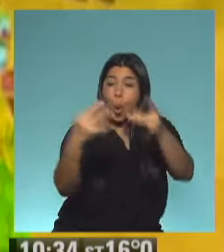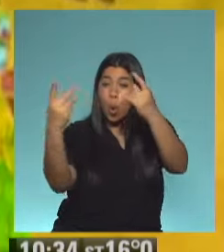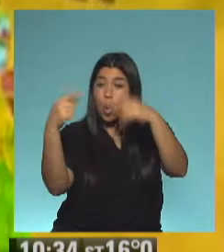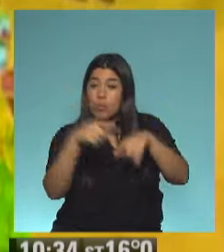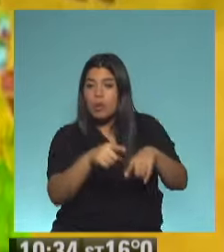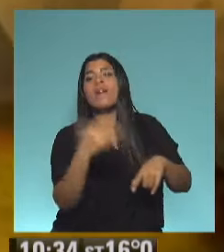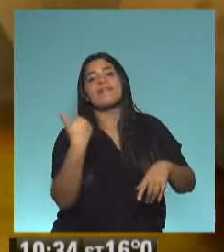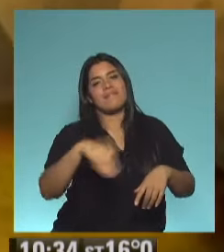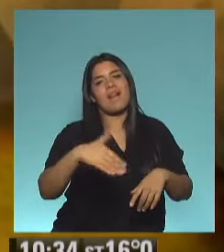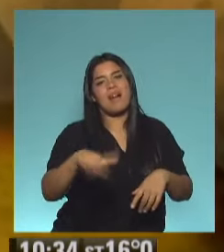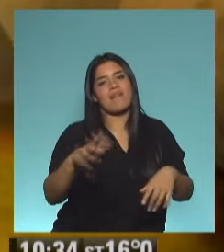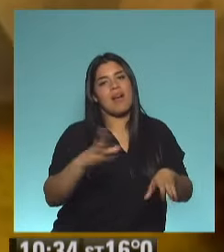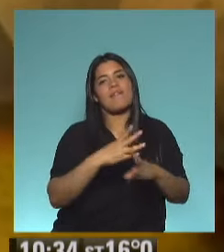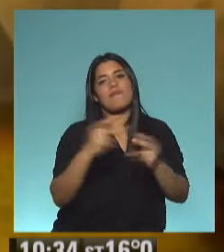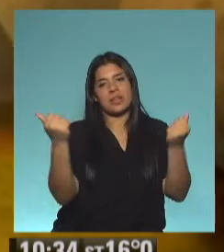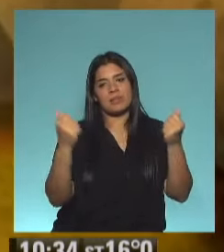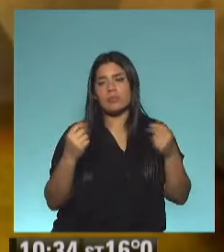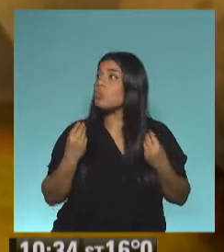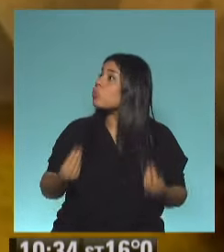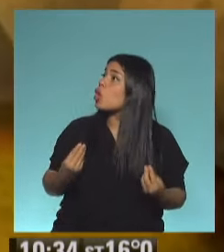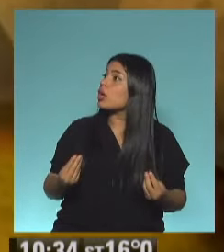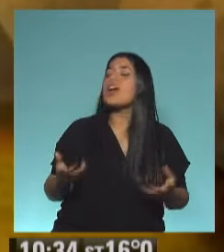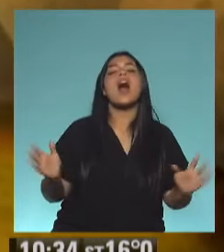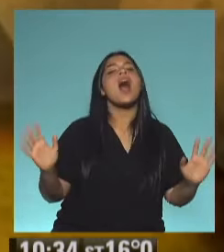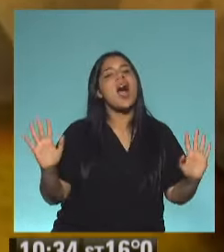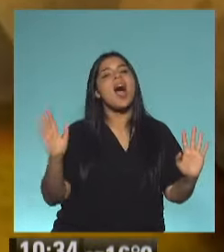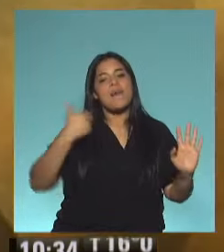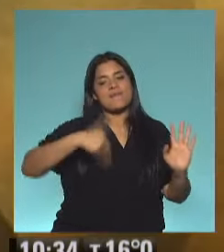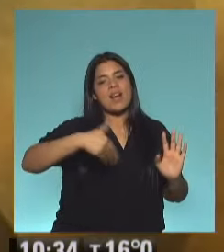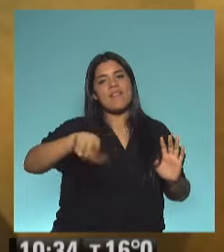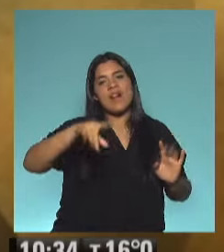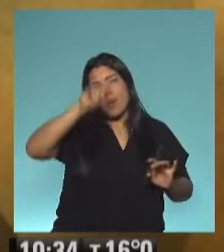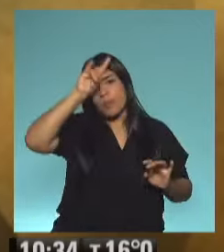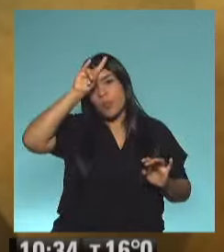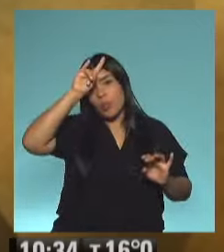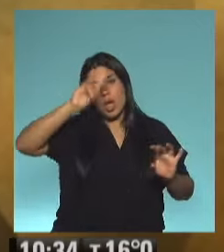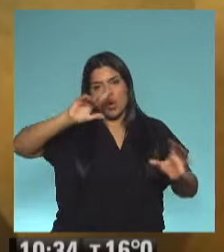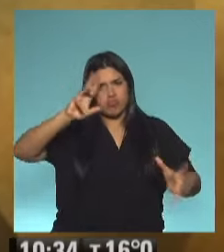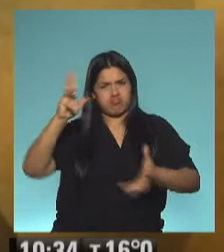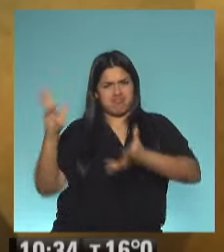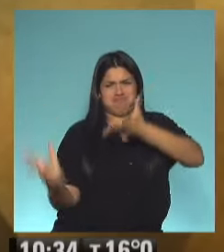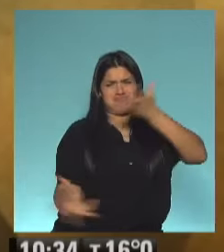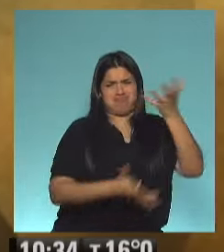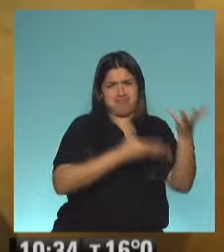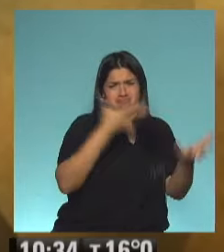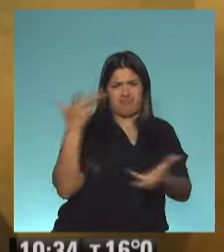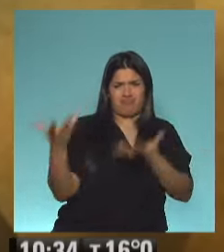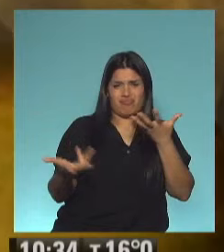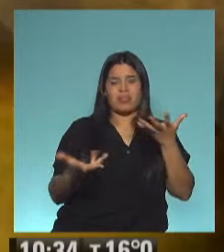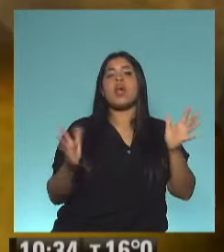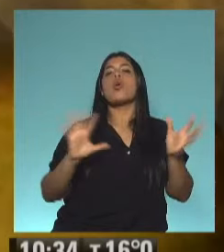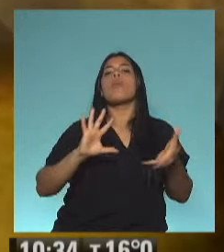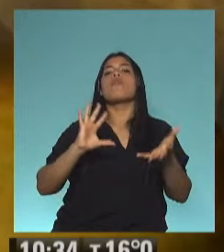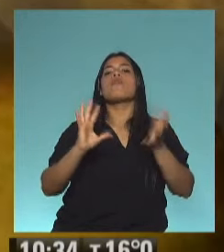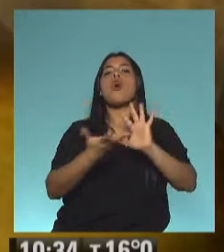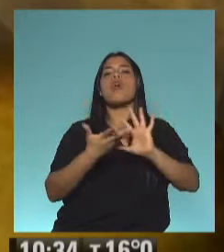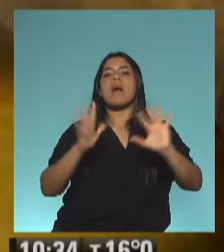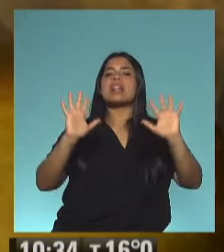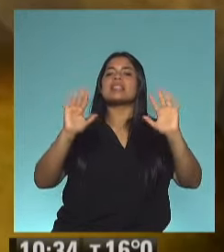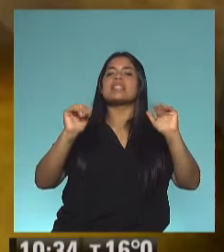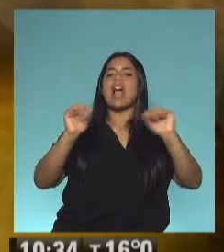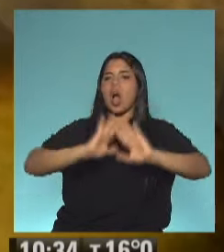por terminar. ¿Por qué? Van a quemar el muñeco de diablo. Le decimos chau al carnaval. ¿Y cómo es el